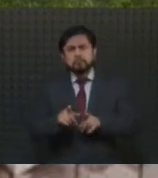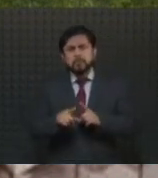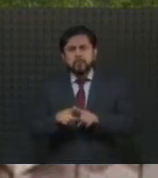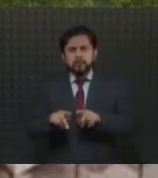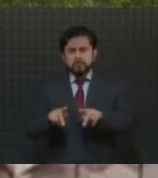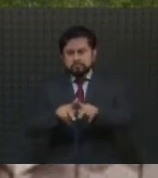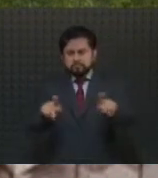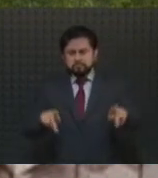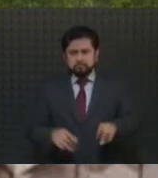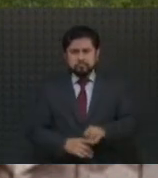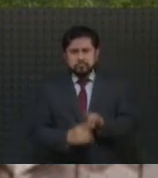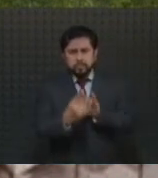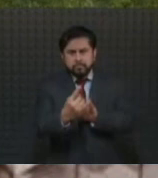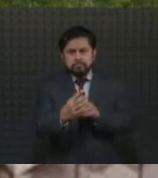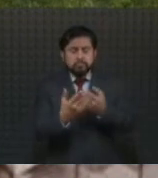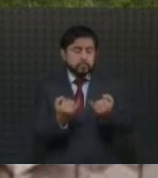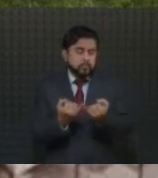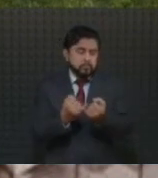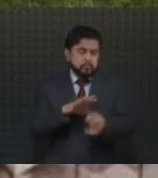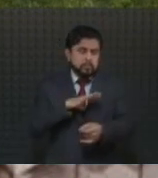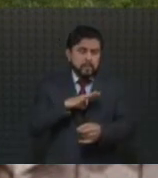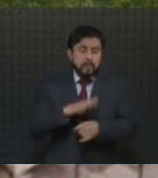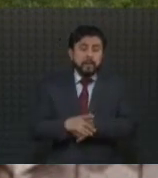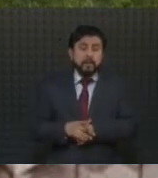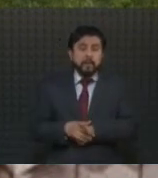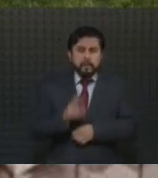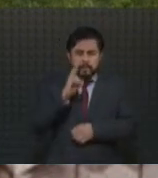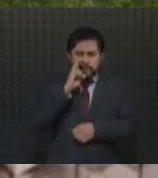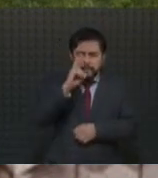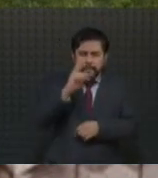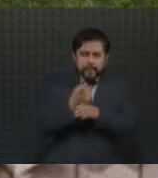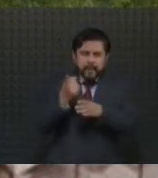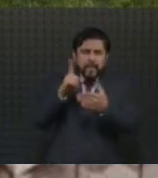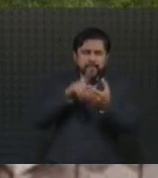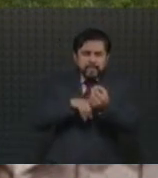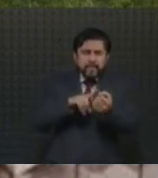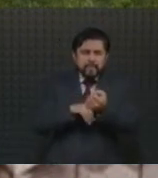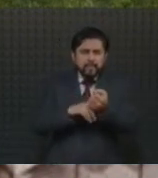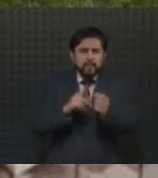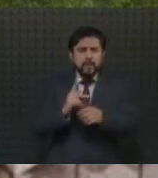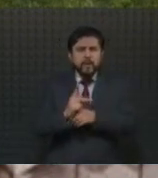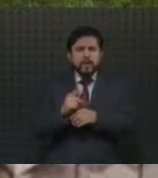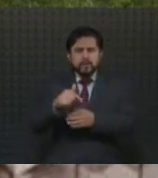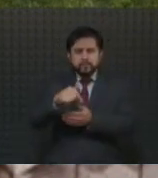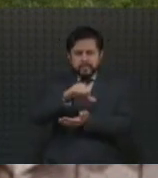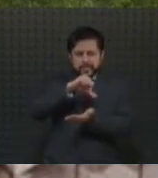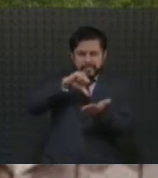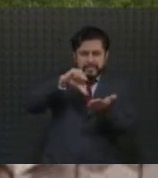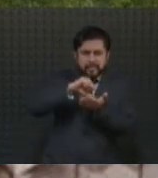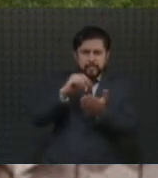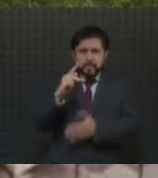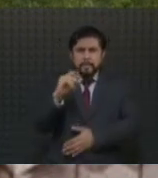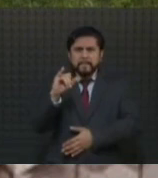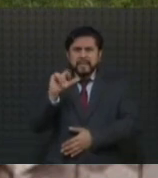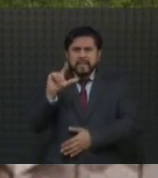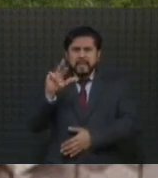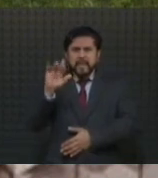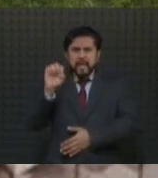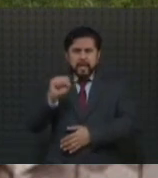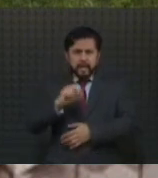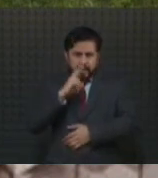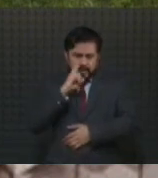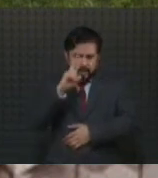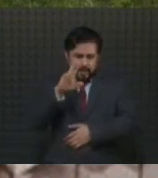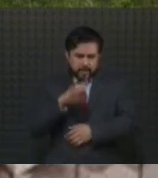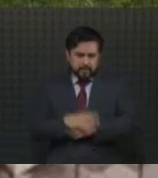con tartán. Y esta es la imagen del Pilares, que dialoga arquitectónicamente con el espacio, con estos muros de piedra y